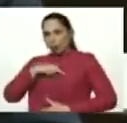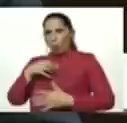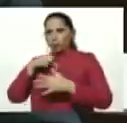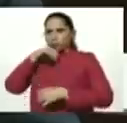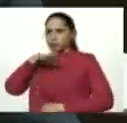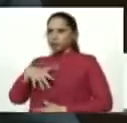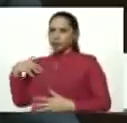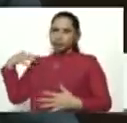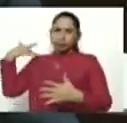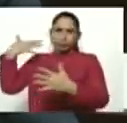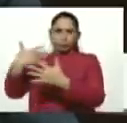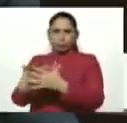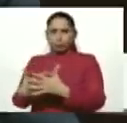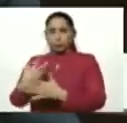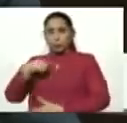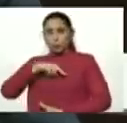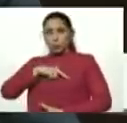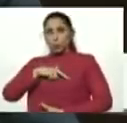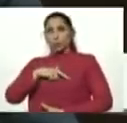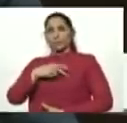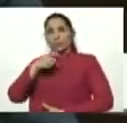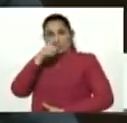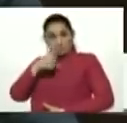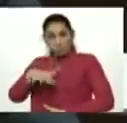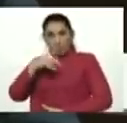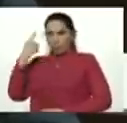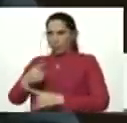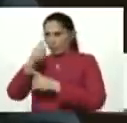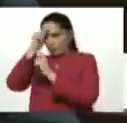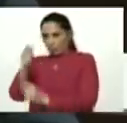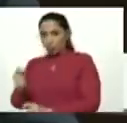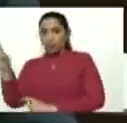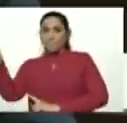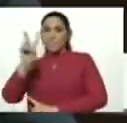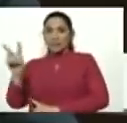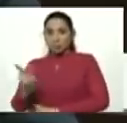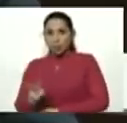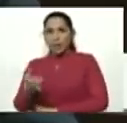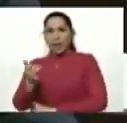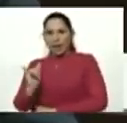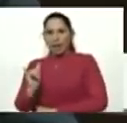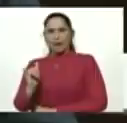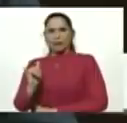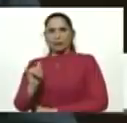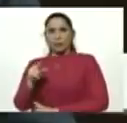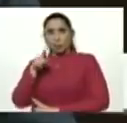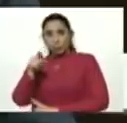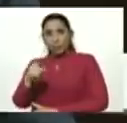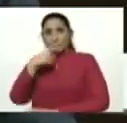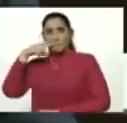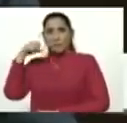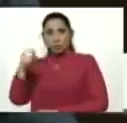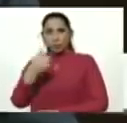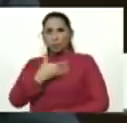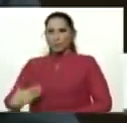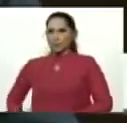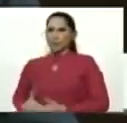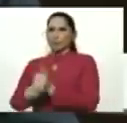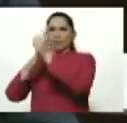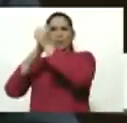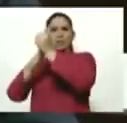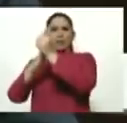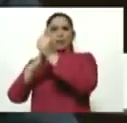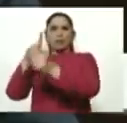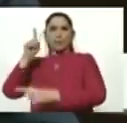los pueblos deberán reconocer que es Venezuela, que es usted líder